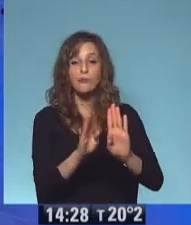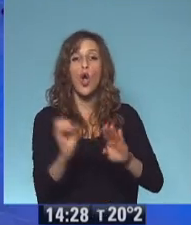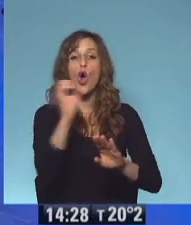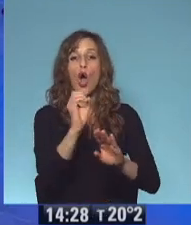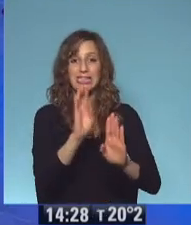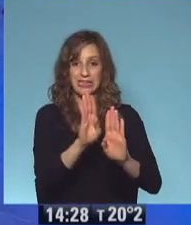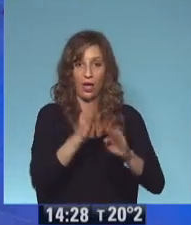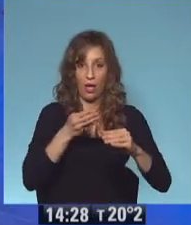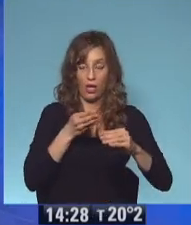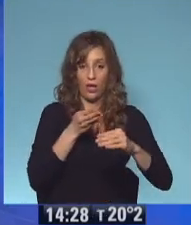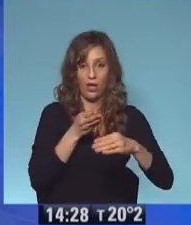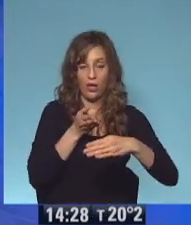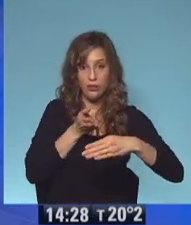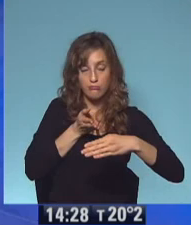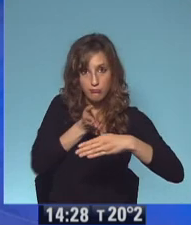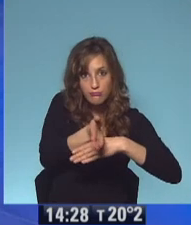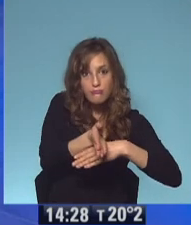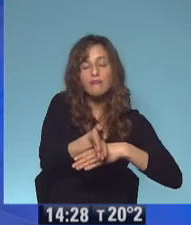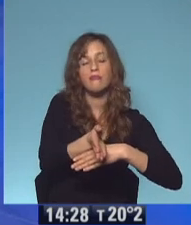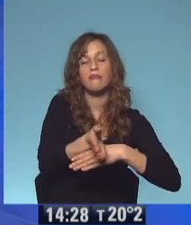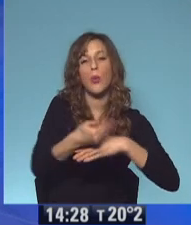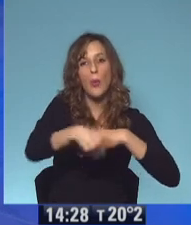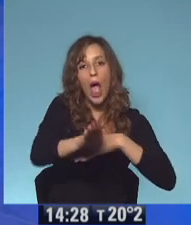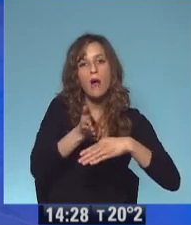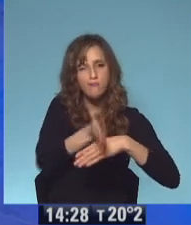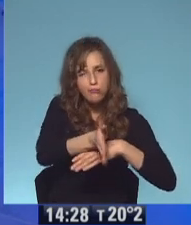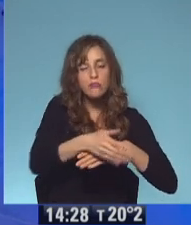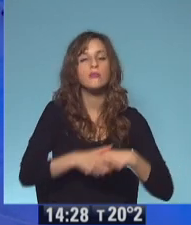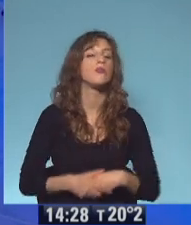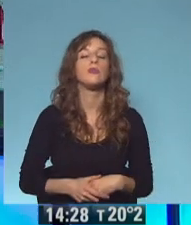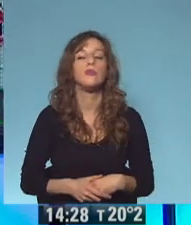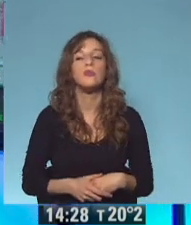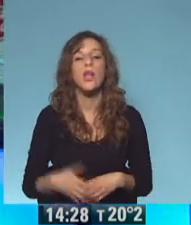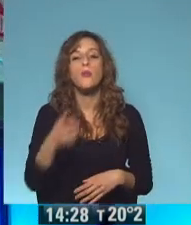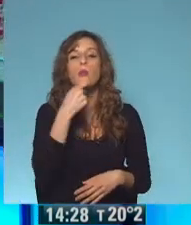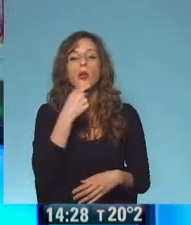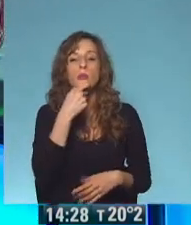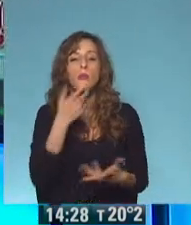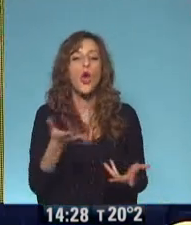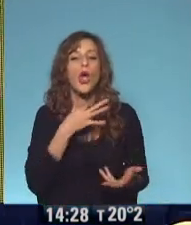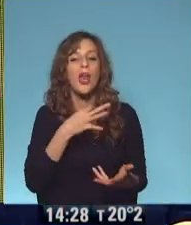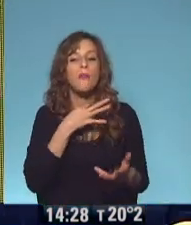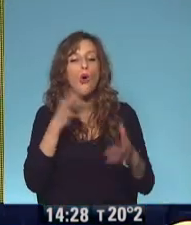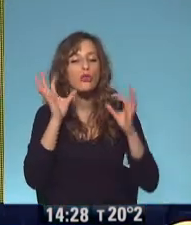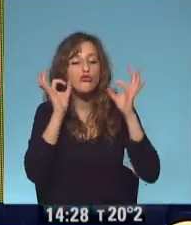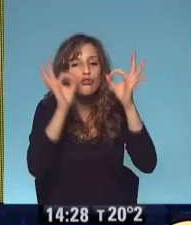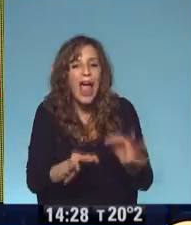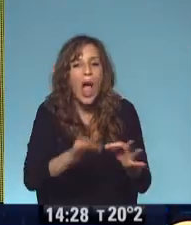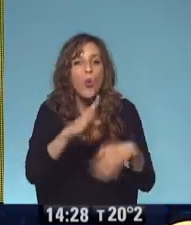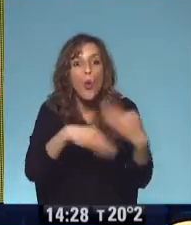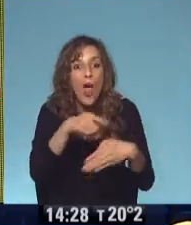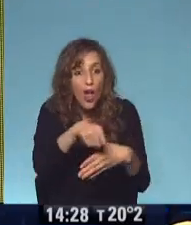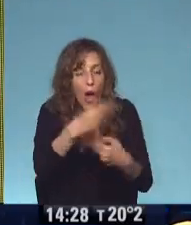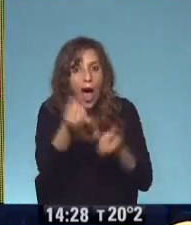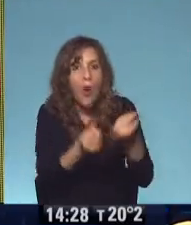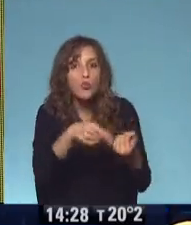este. Así. Dale, así. Bien. Entonces, queremos llegar, por ejemplo, a los autitos chocadores. Ajá. ¿Qué